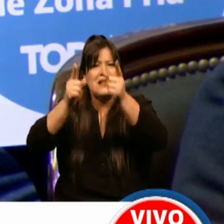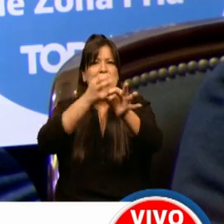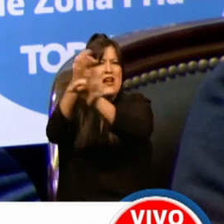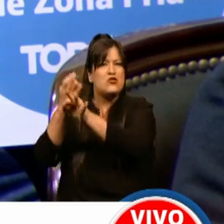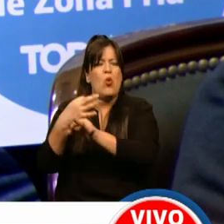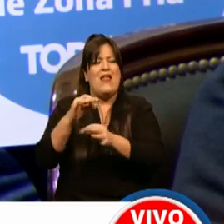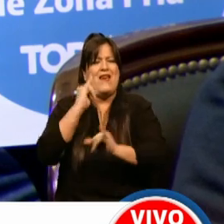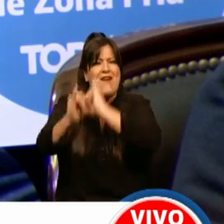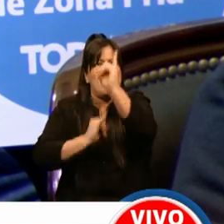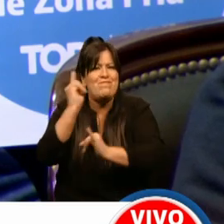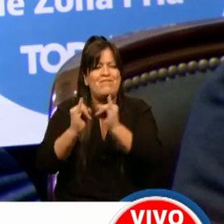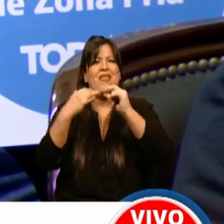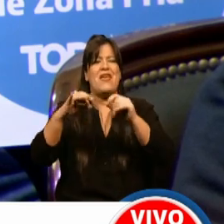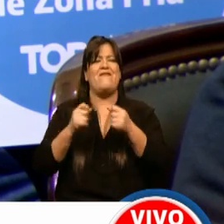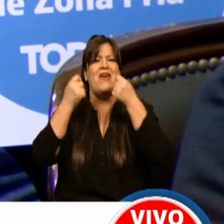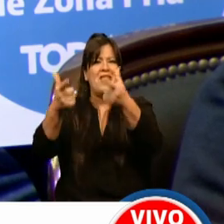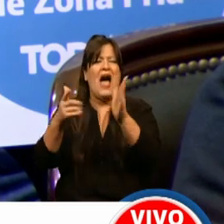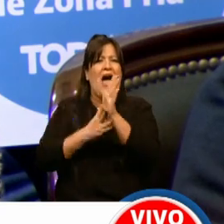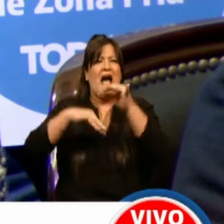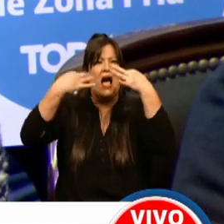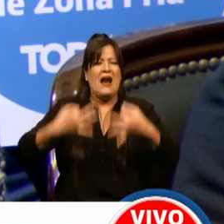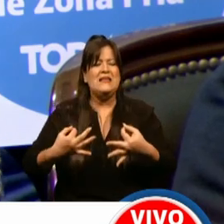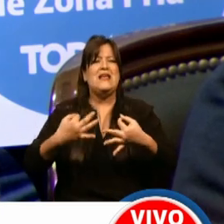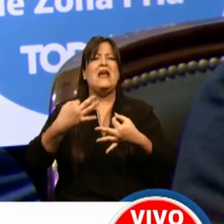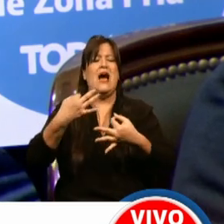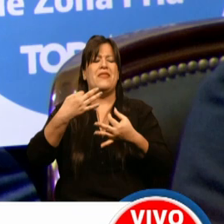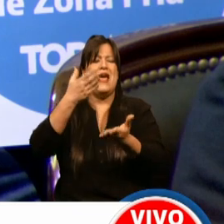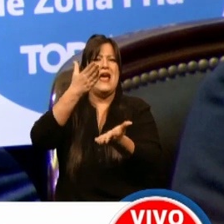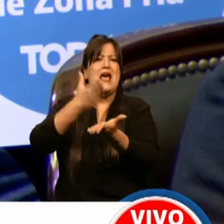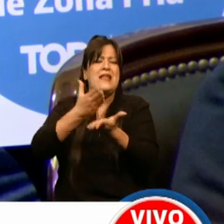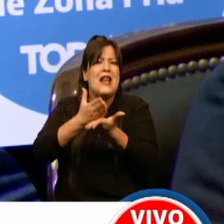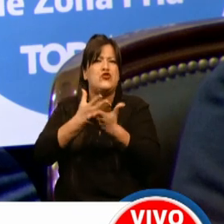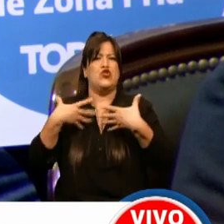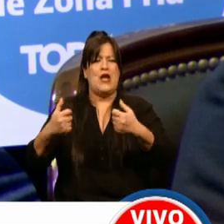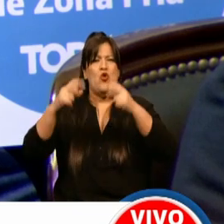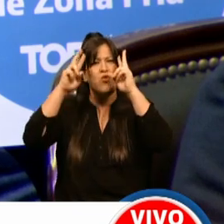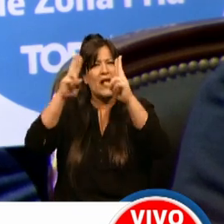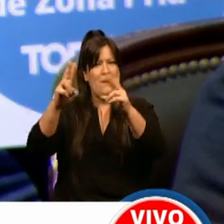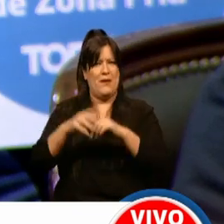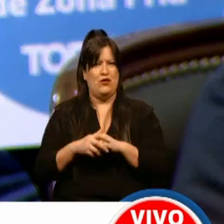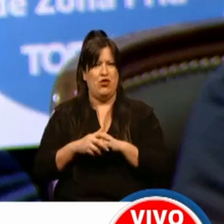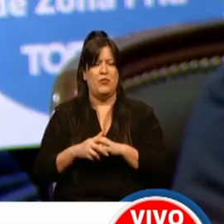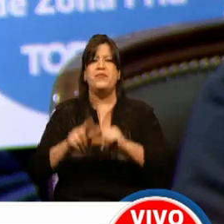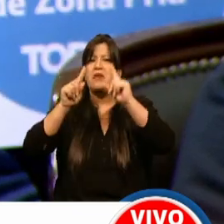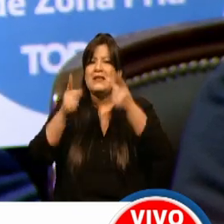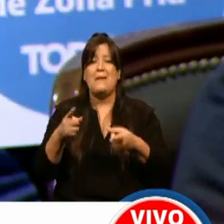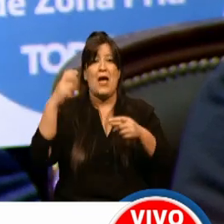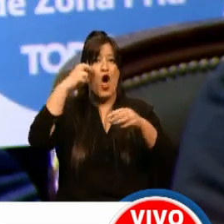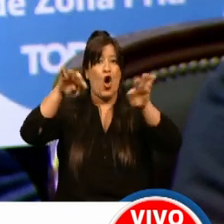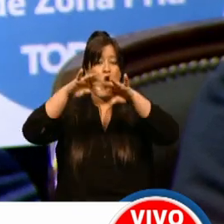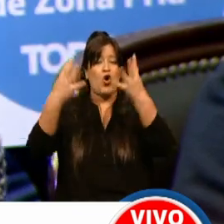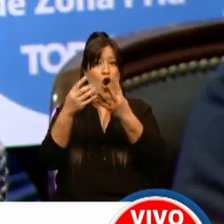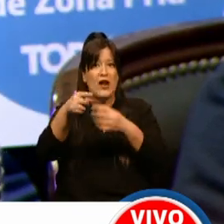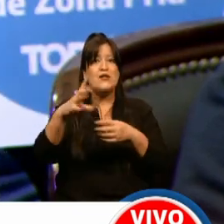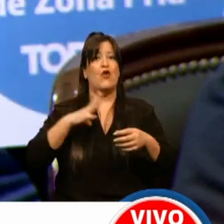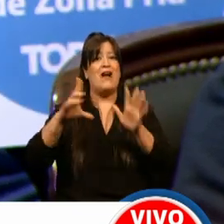escuelas hay que garantizar el derecho a una salud respetuosa hay que trabajar y este congreso tiene pendiente